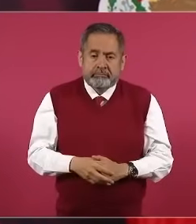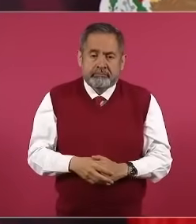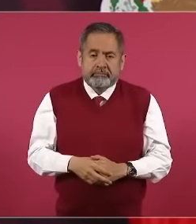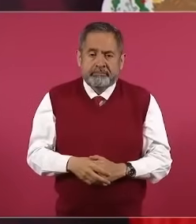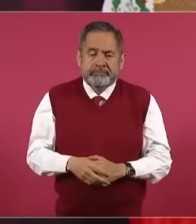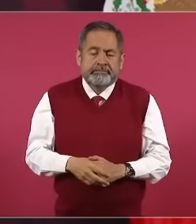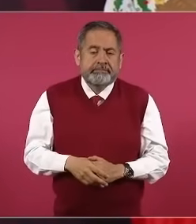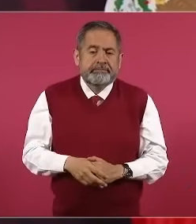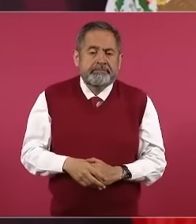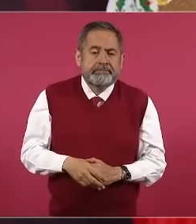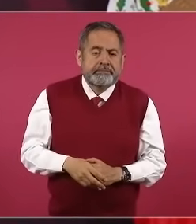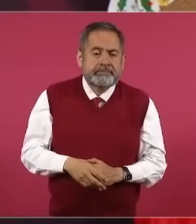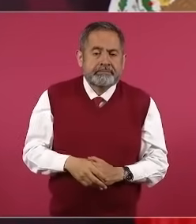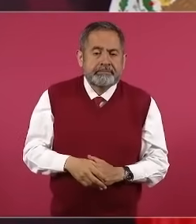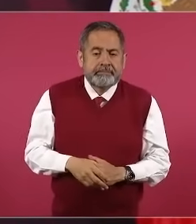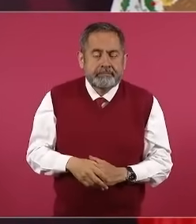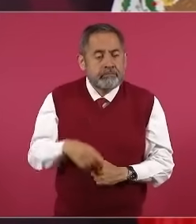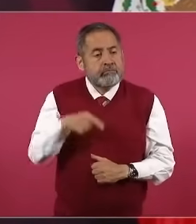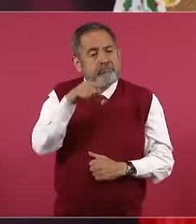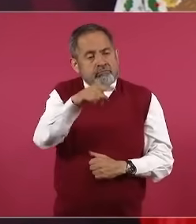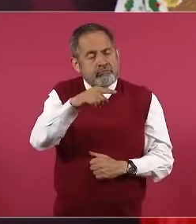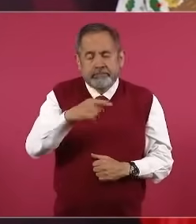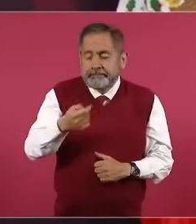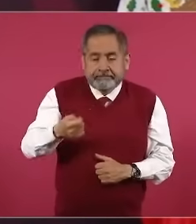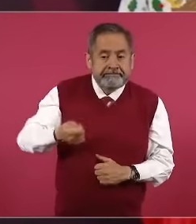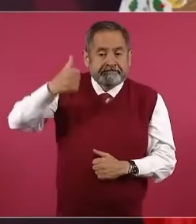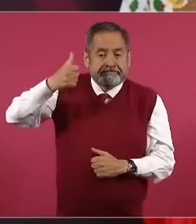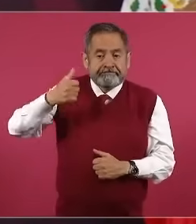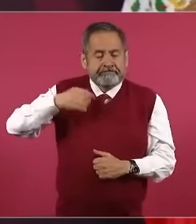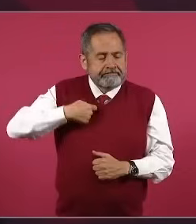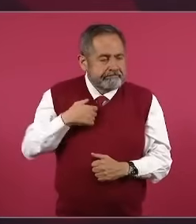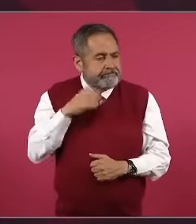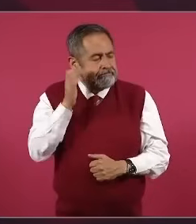Y a él le escuché por primera vez